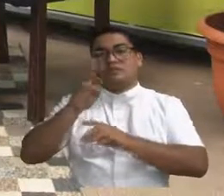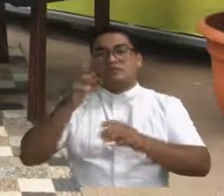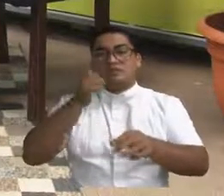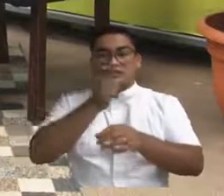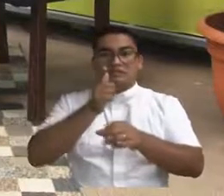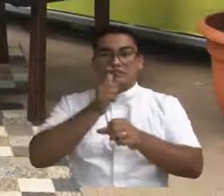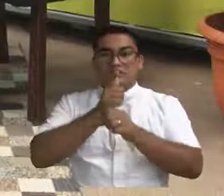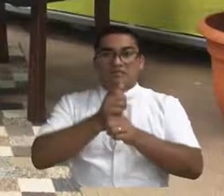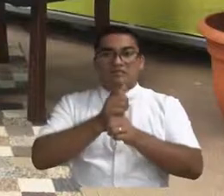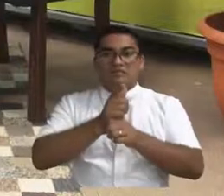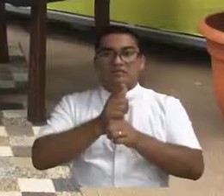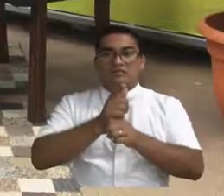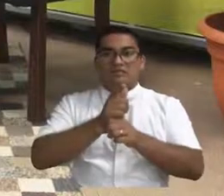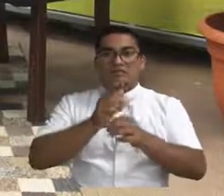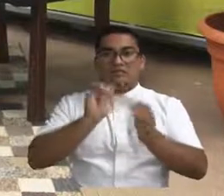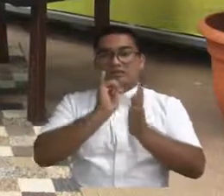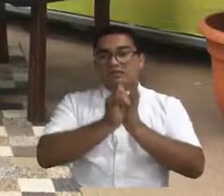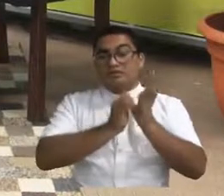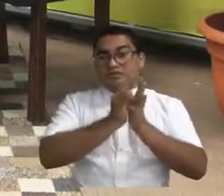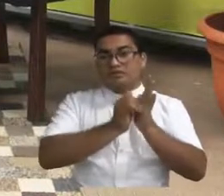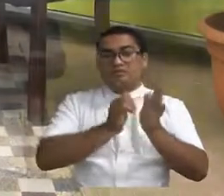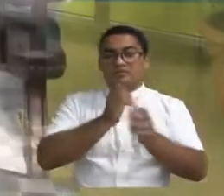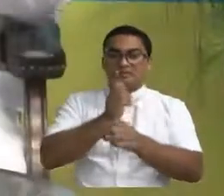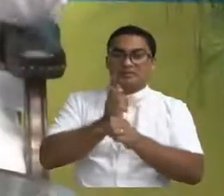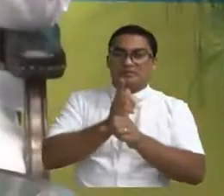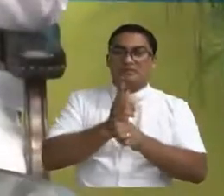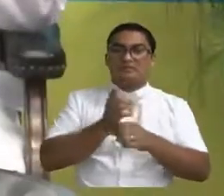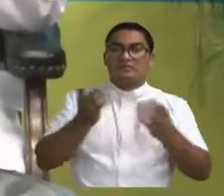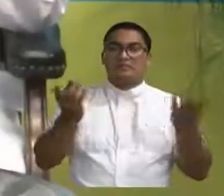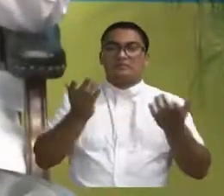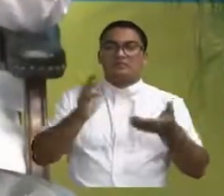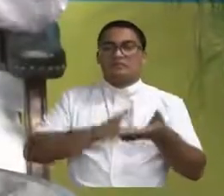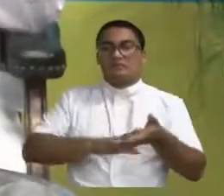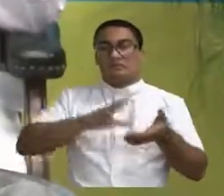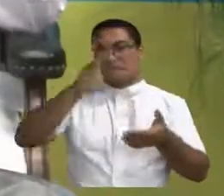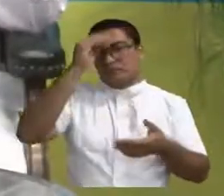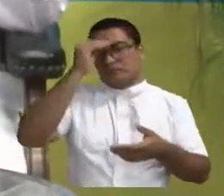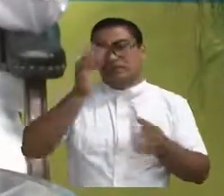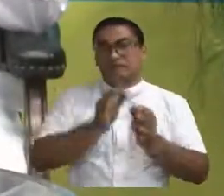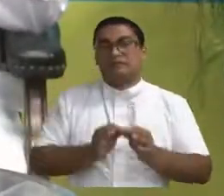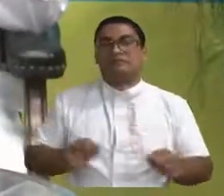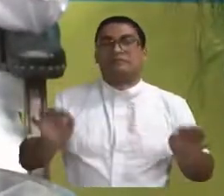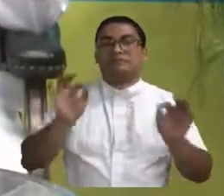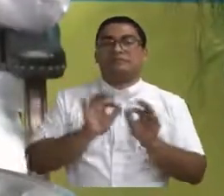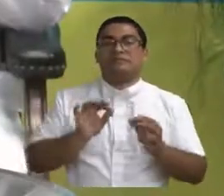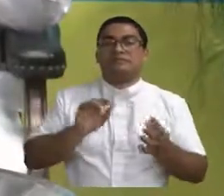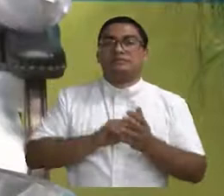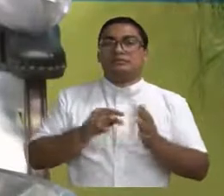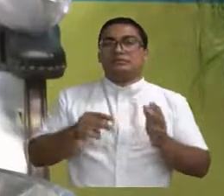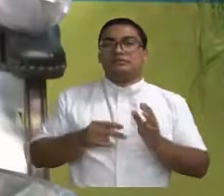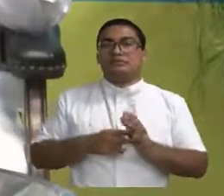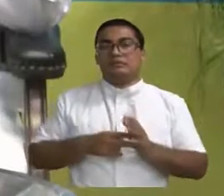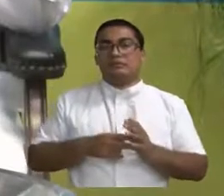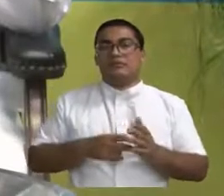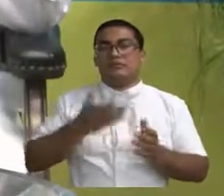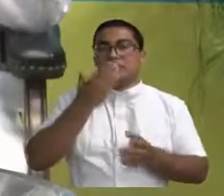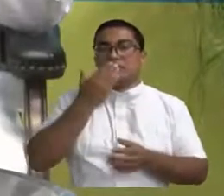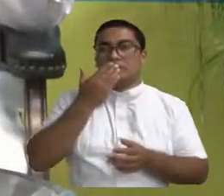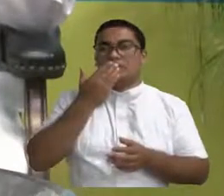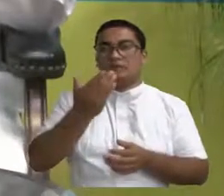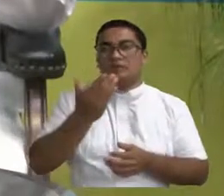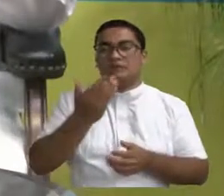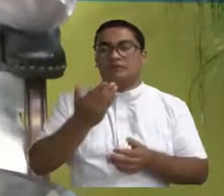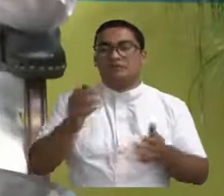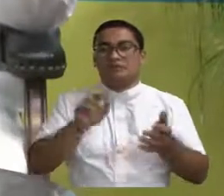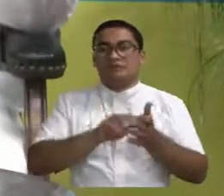video porque con que yo... Me voy a estar whatsappeando. Sí, sí, o sea, en utilizarlo en otras cosas, en cosas yo creo que... educativas. Es bueno utilizarlo en las cosas